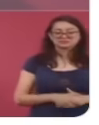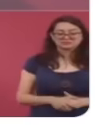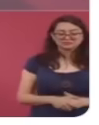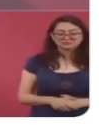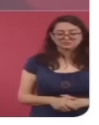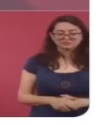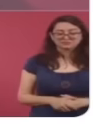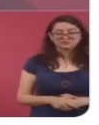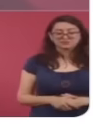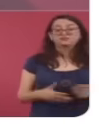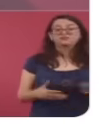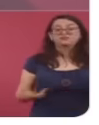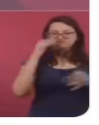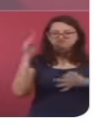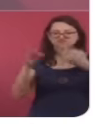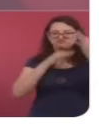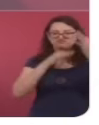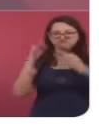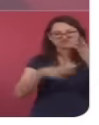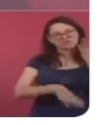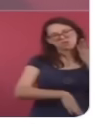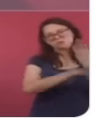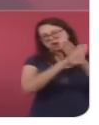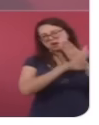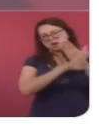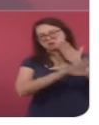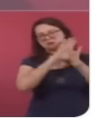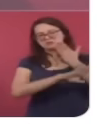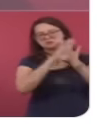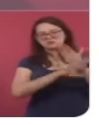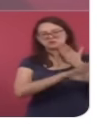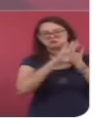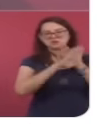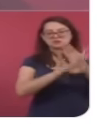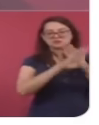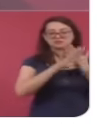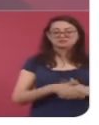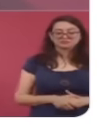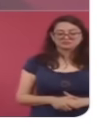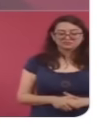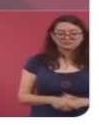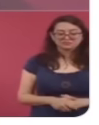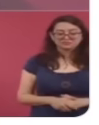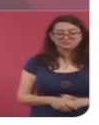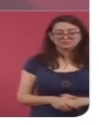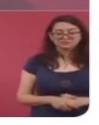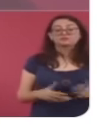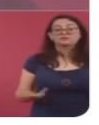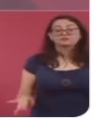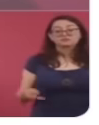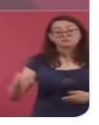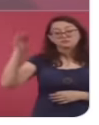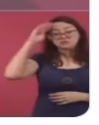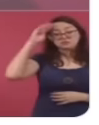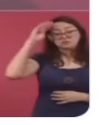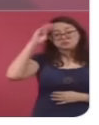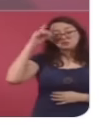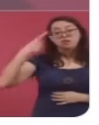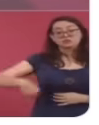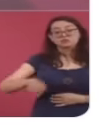estamos chupando el dedo? ¿Creen que nos estamos chupando el